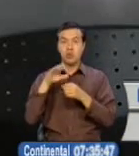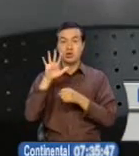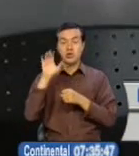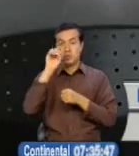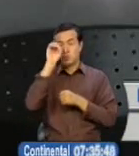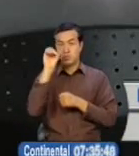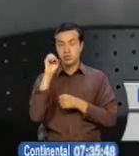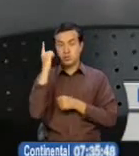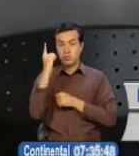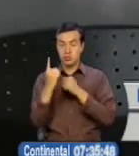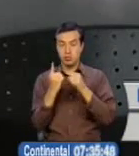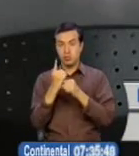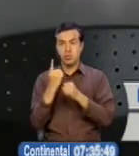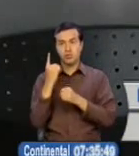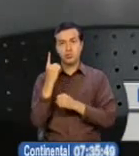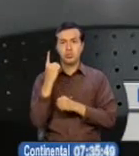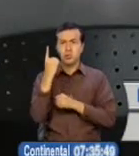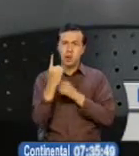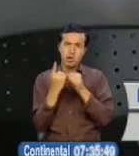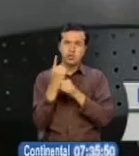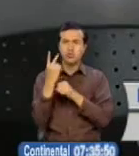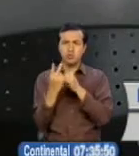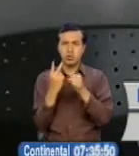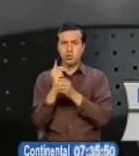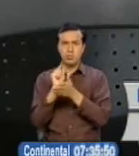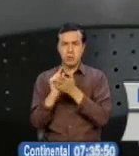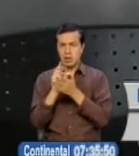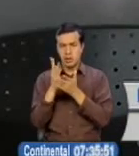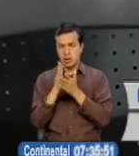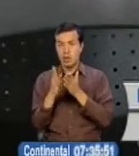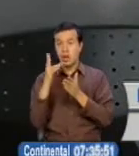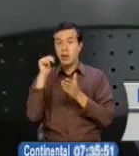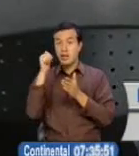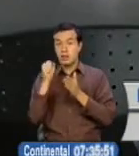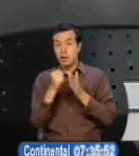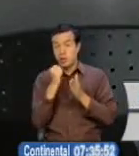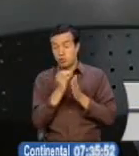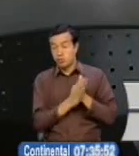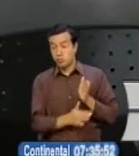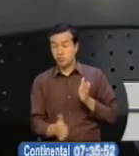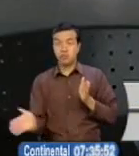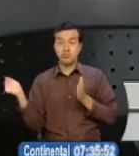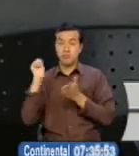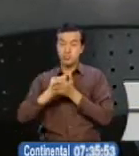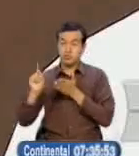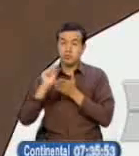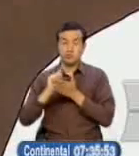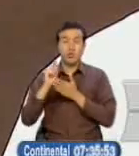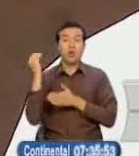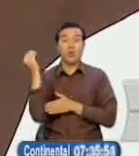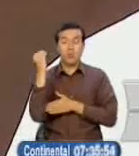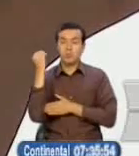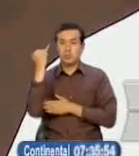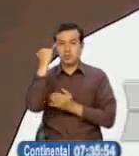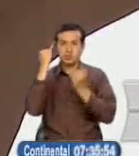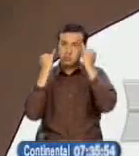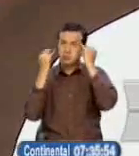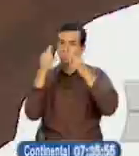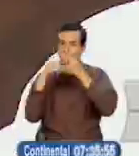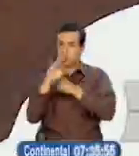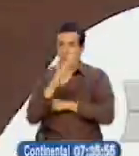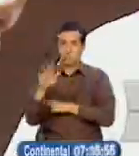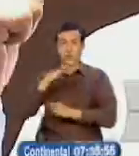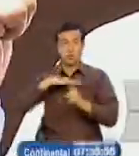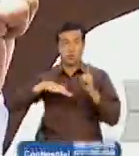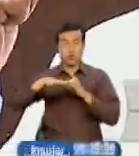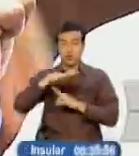5%, anual, con 1 o 2 años de gracia, a 10 años plazo, para los emprendimientos de los jóvenes. Moreno reconoce la situación económica